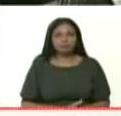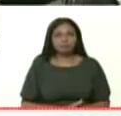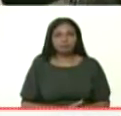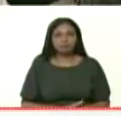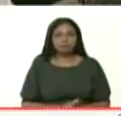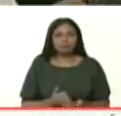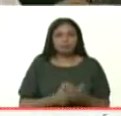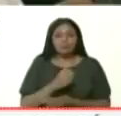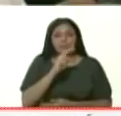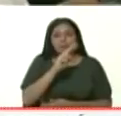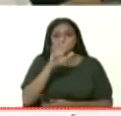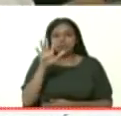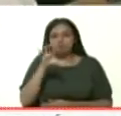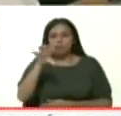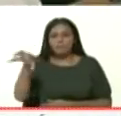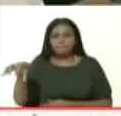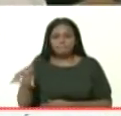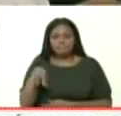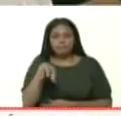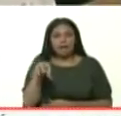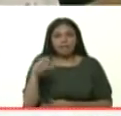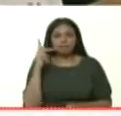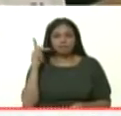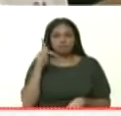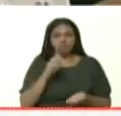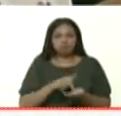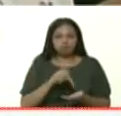más de 25 países presentes,